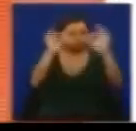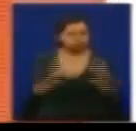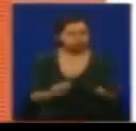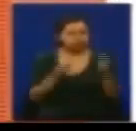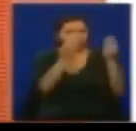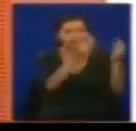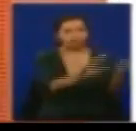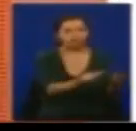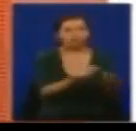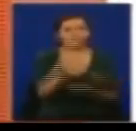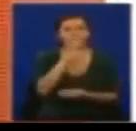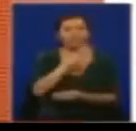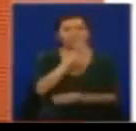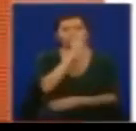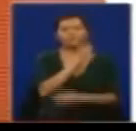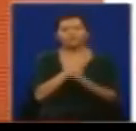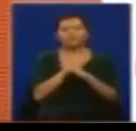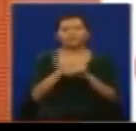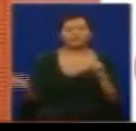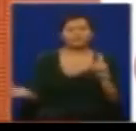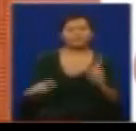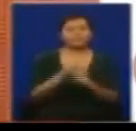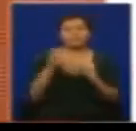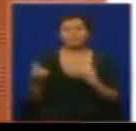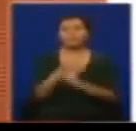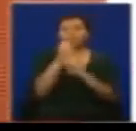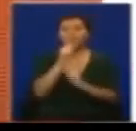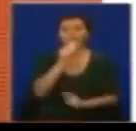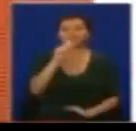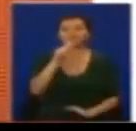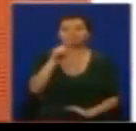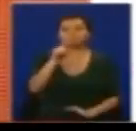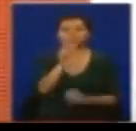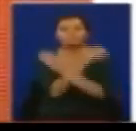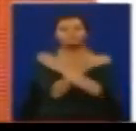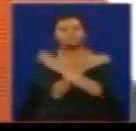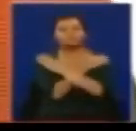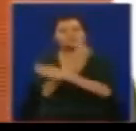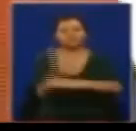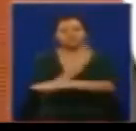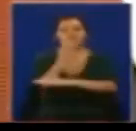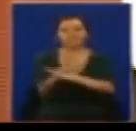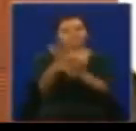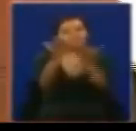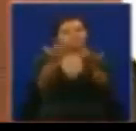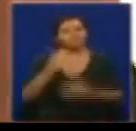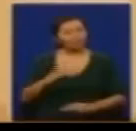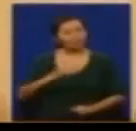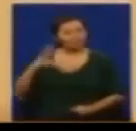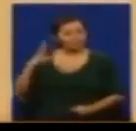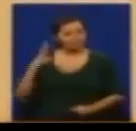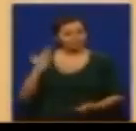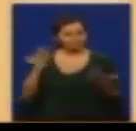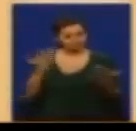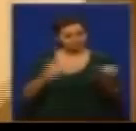a nuestras facultades de ingeniería. Y la primera que lo ha logrado es la ESPOL. Felicitaciones, señor rector, nos llena de orgullo la ESPOL y